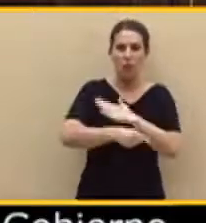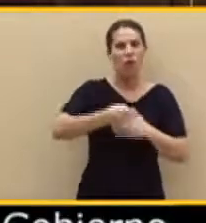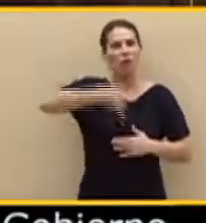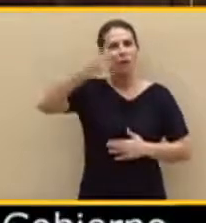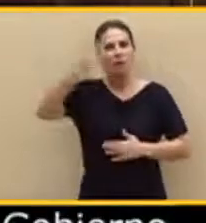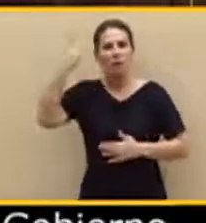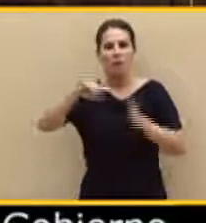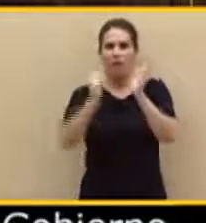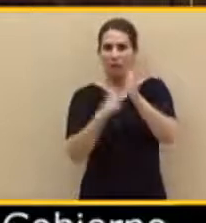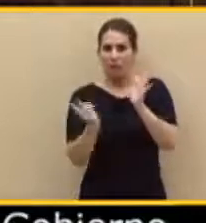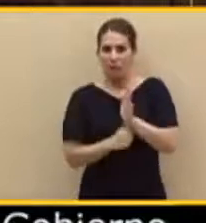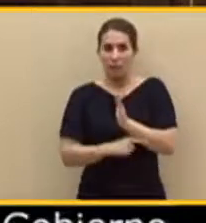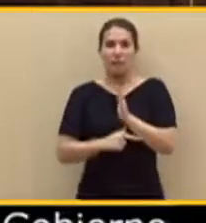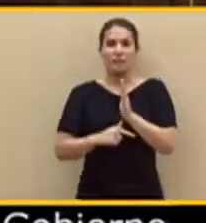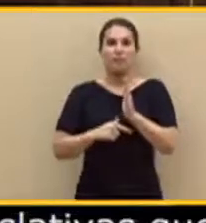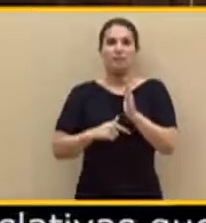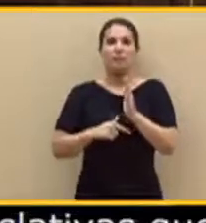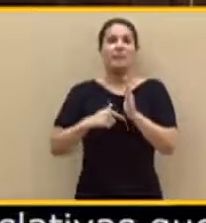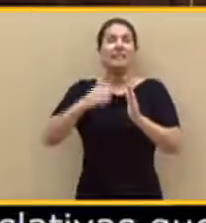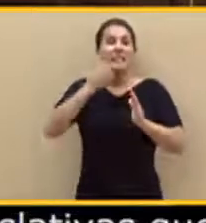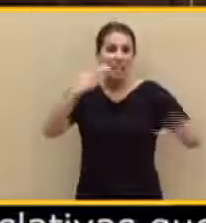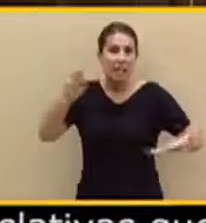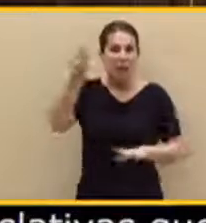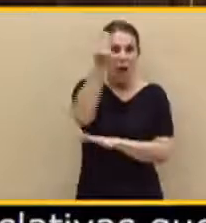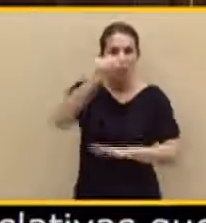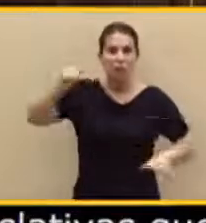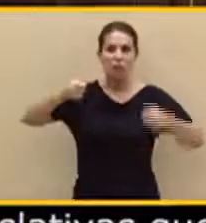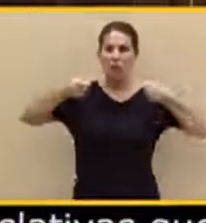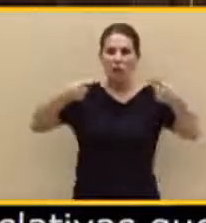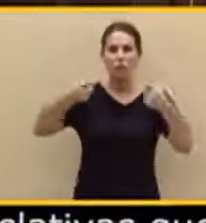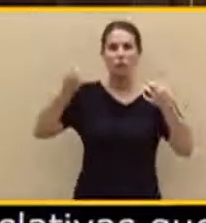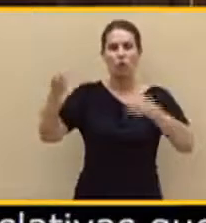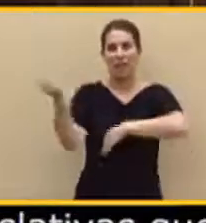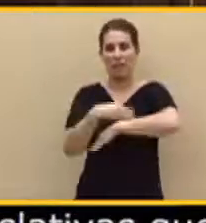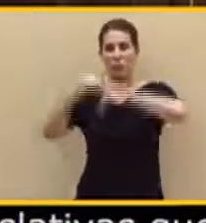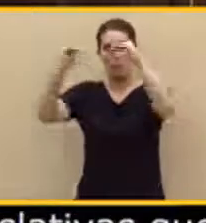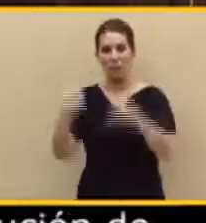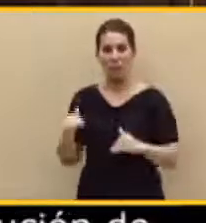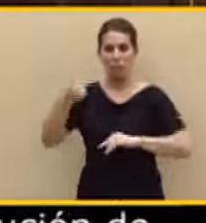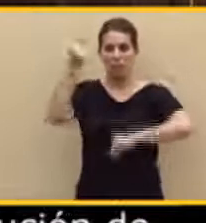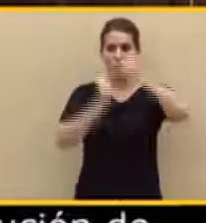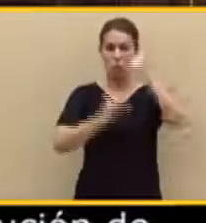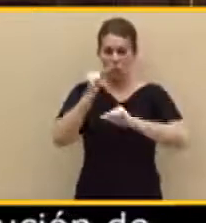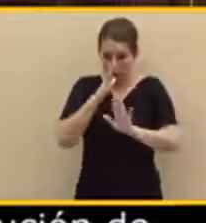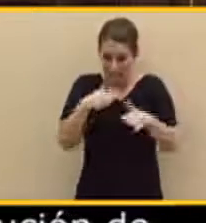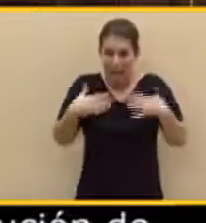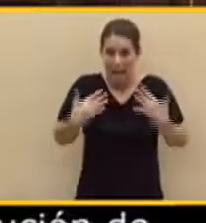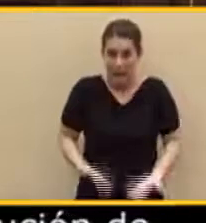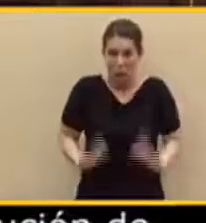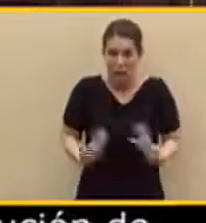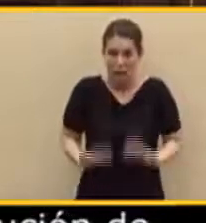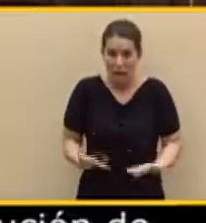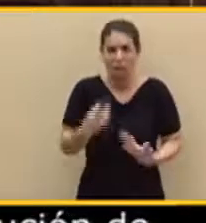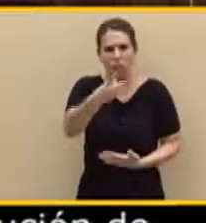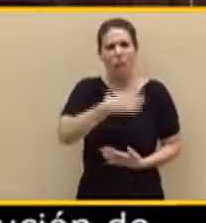que supongan un aumento de gastos o una disminución de ingresos en los presupuestos vigentes, señorías,